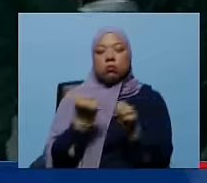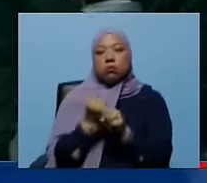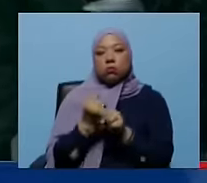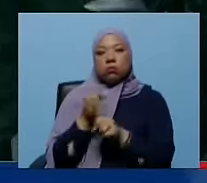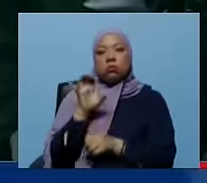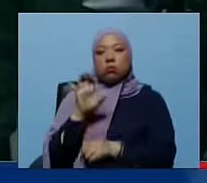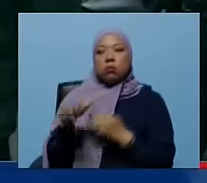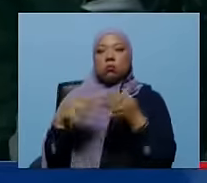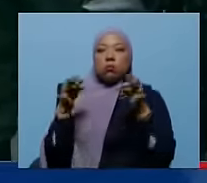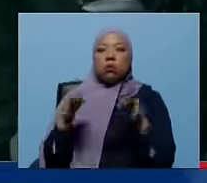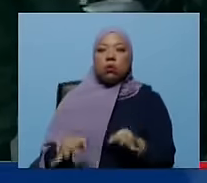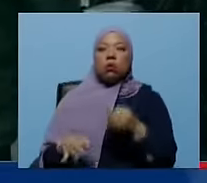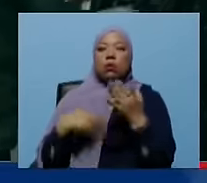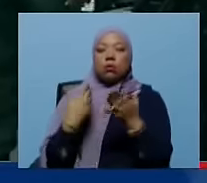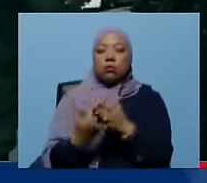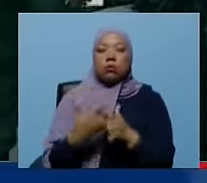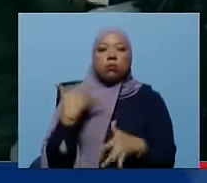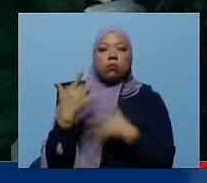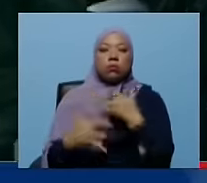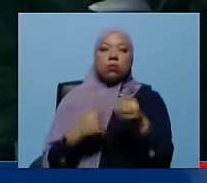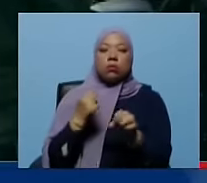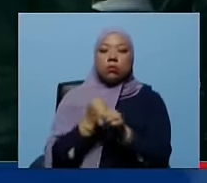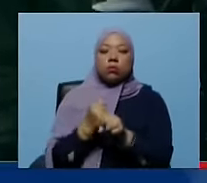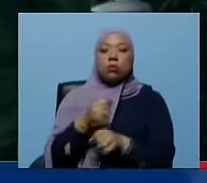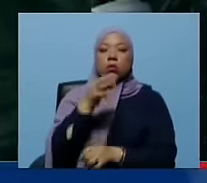llaman las fuerzas del orden y seguridad.